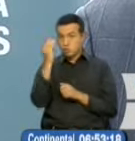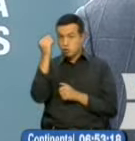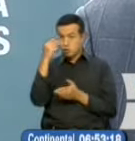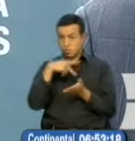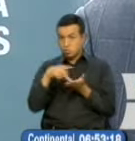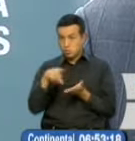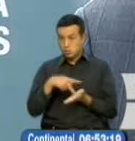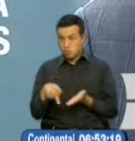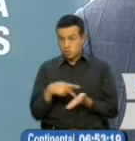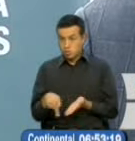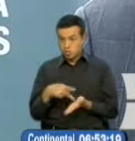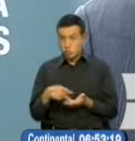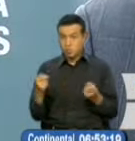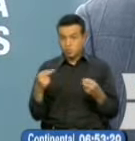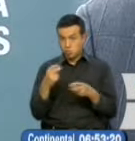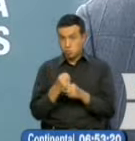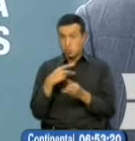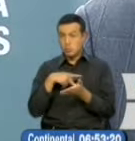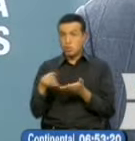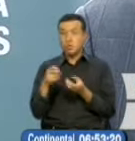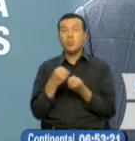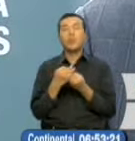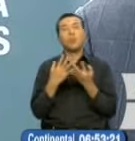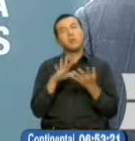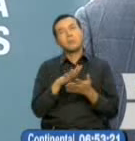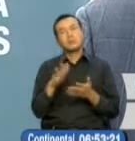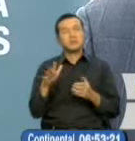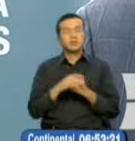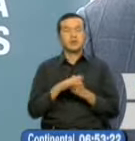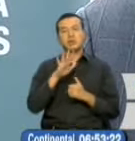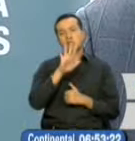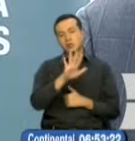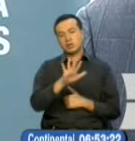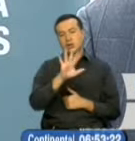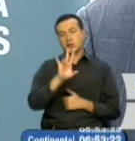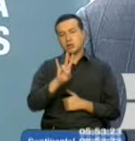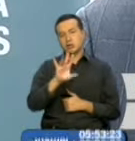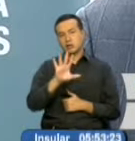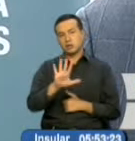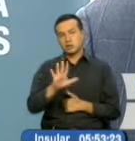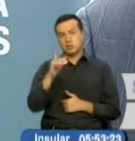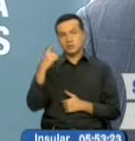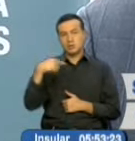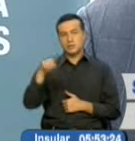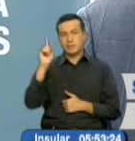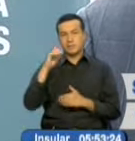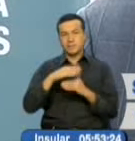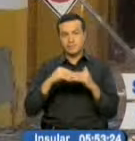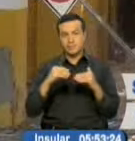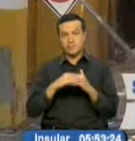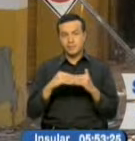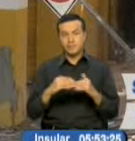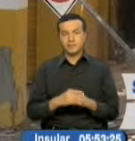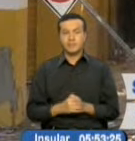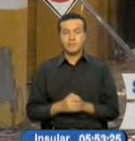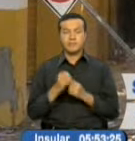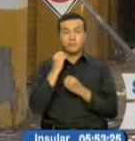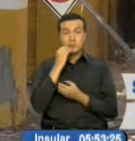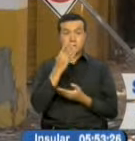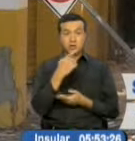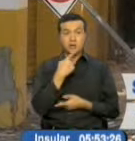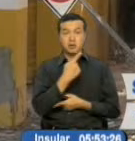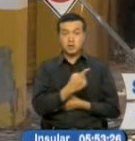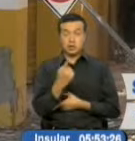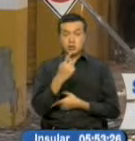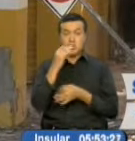honrará sus pólizas por valor aproximado a 575 millones de dólares. Informó además que